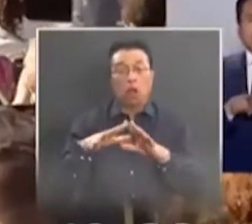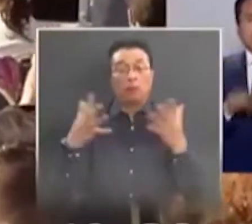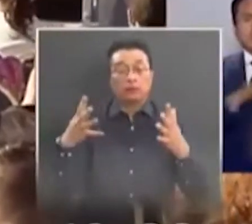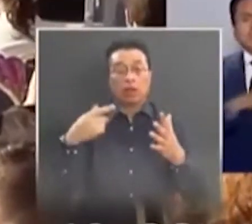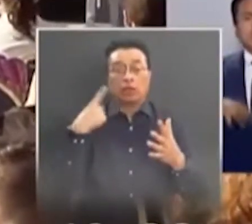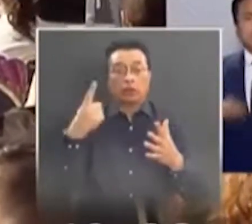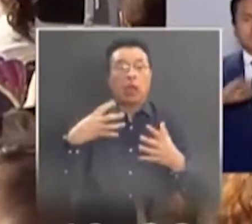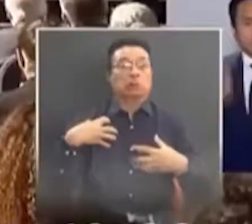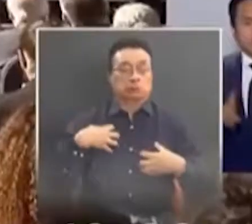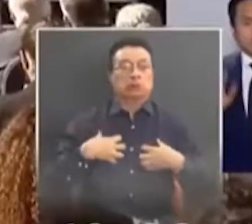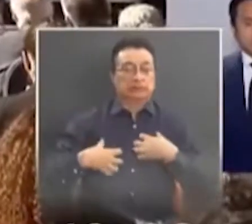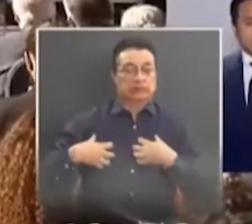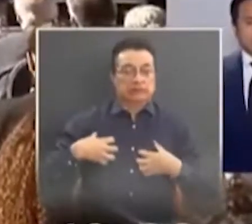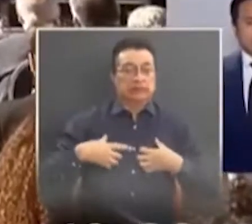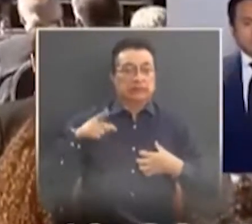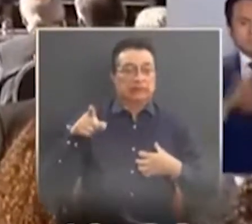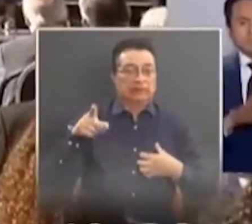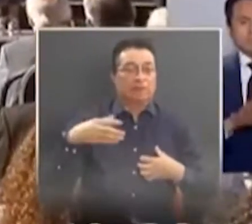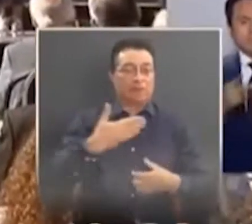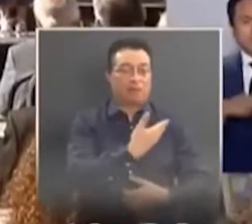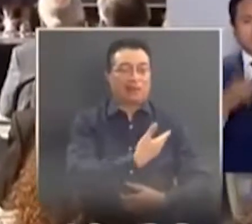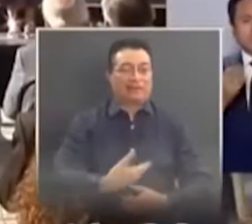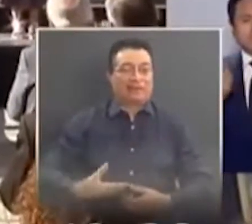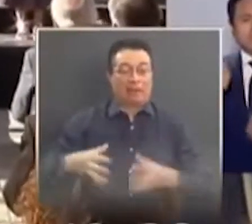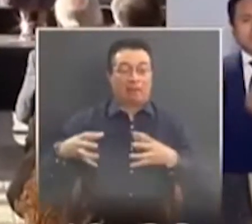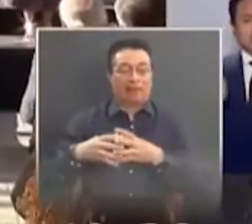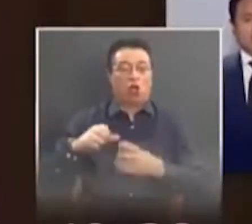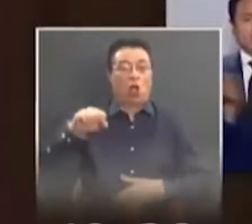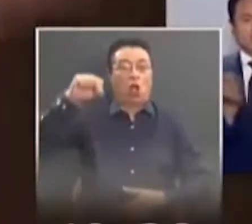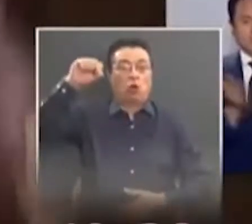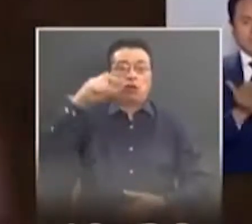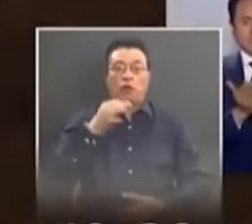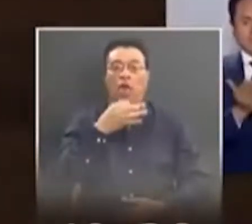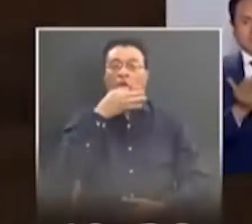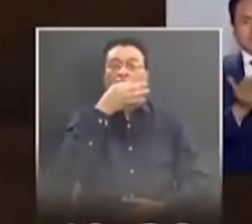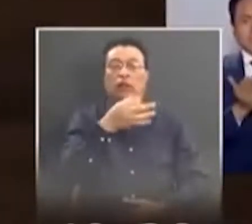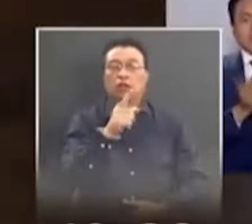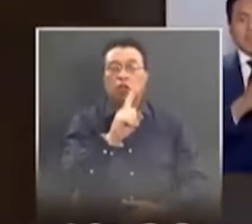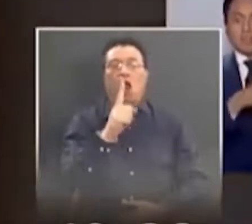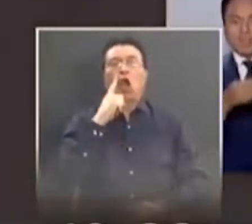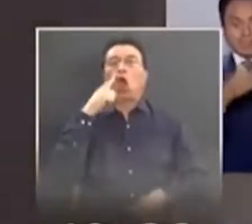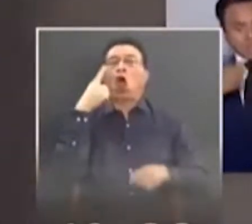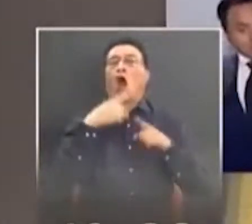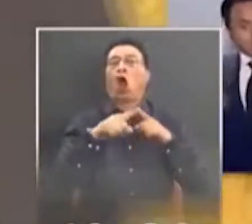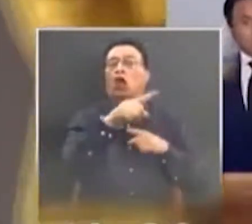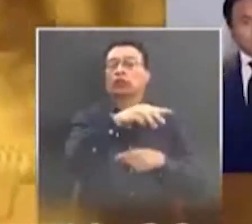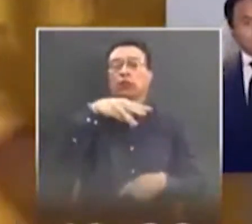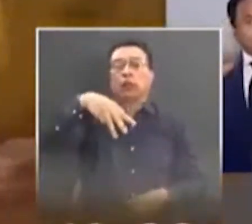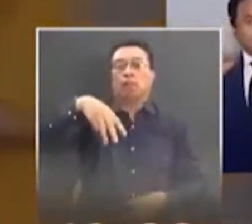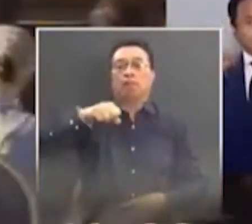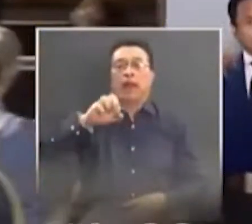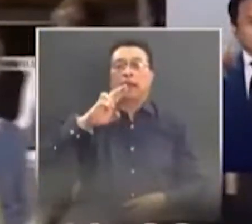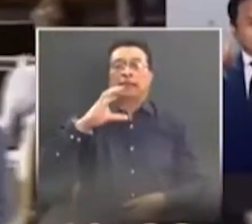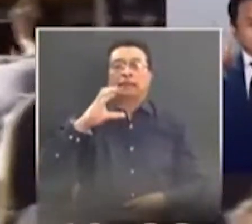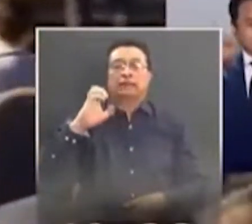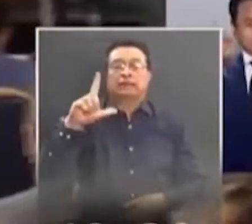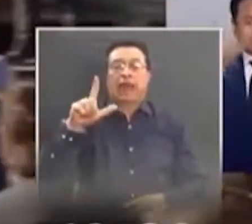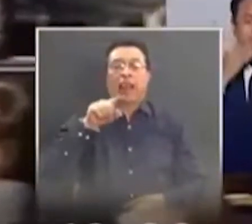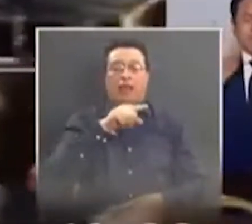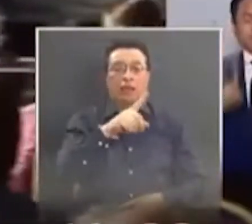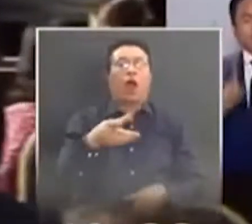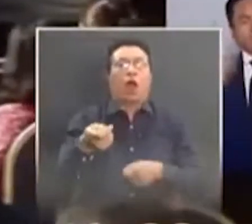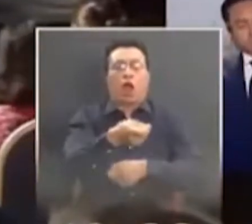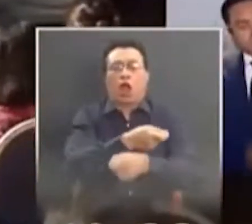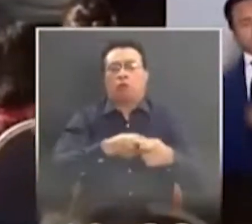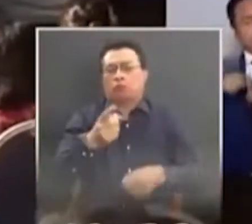Los nudos y los pasos de Boric para designar a sus subsecretarios. El equipo presidencial ha consultado a algunos de los futuros ministros